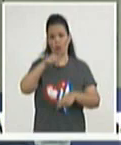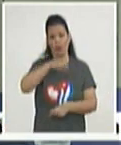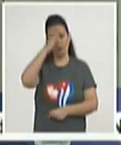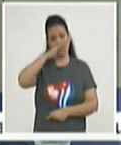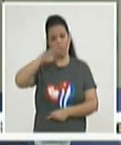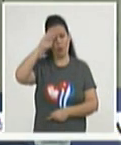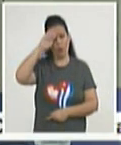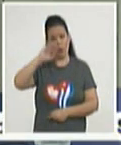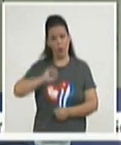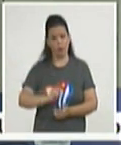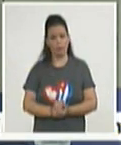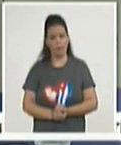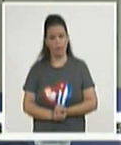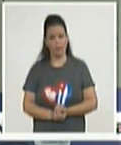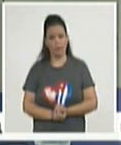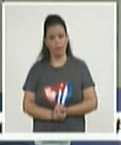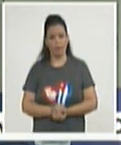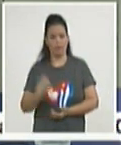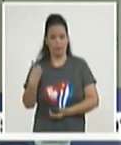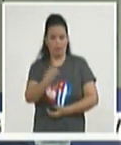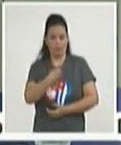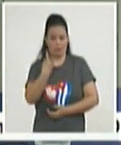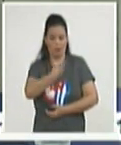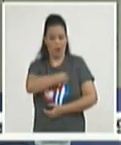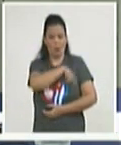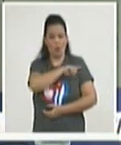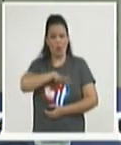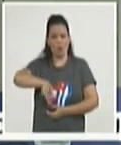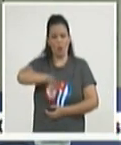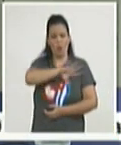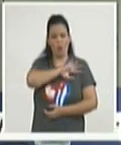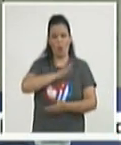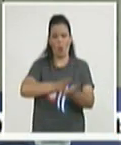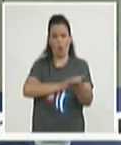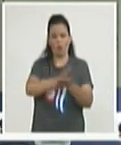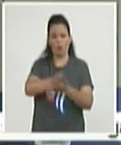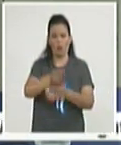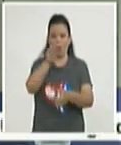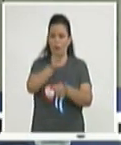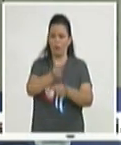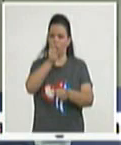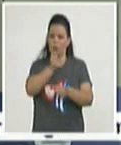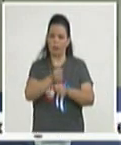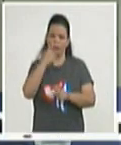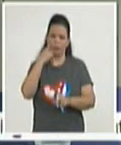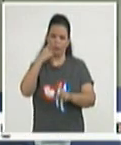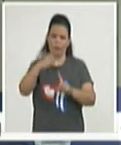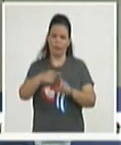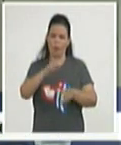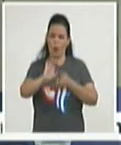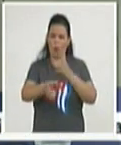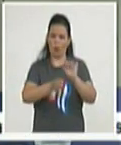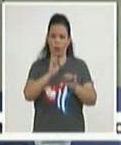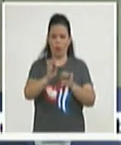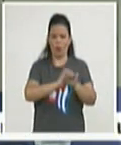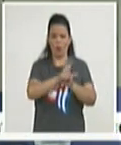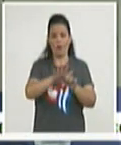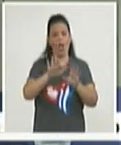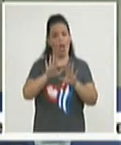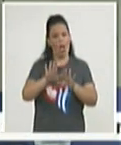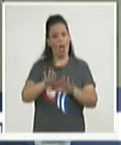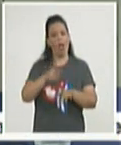y de todas formas en el mundo, que también vamos a darle un pequeño vistazo en el día de